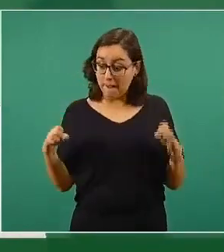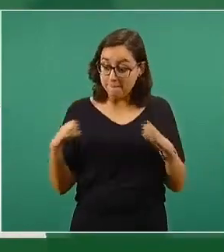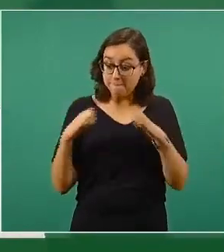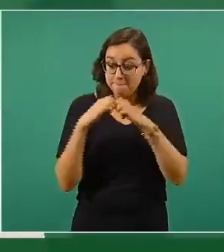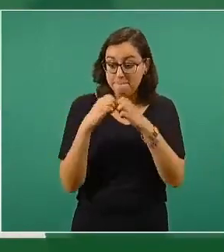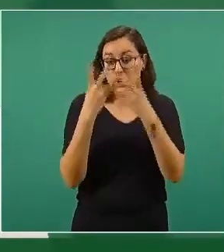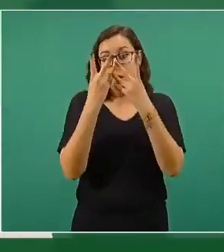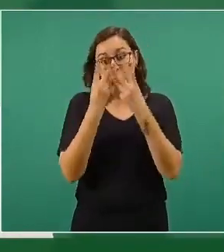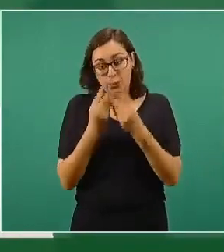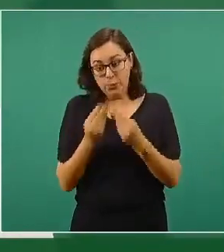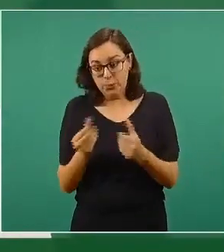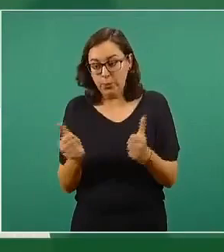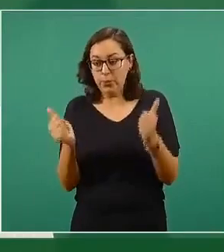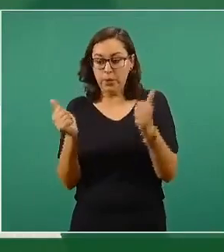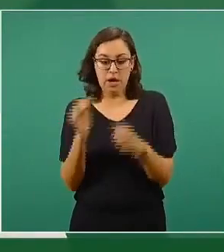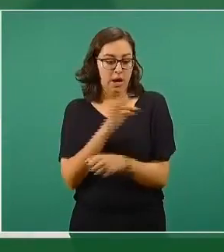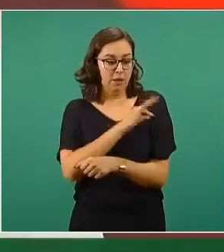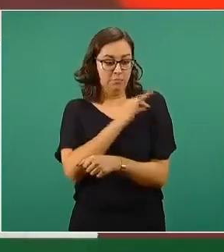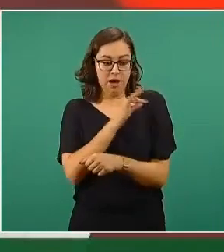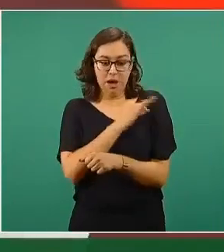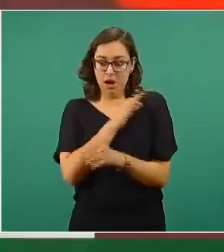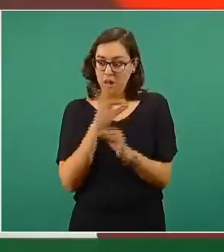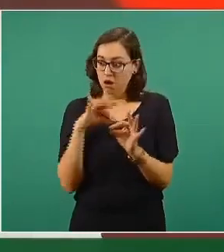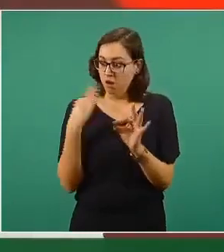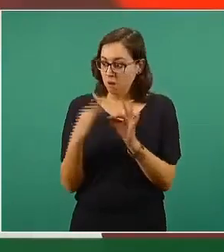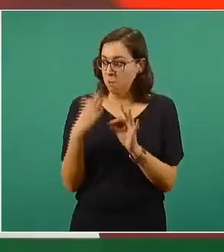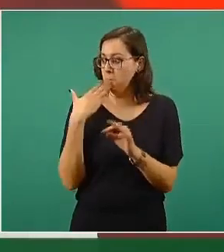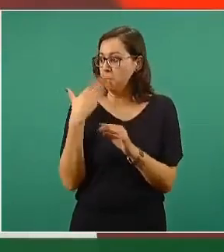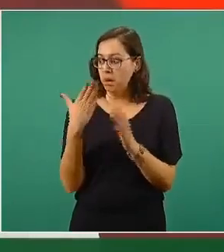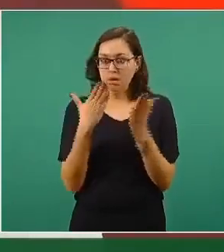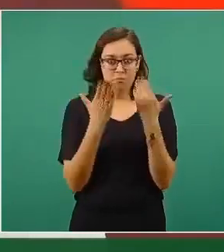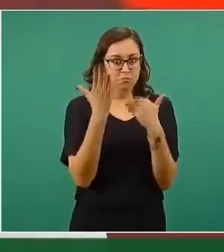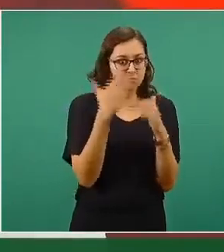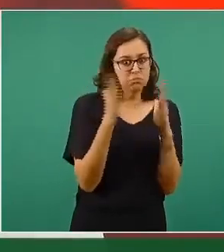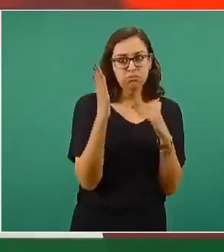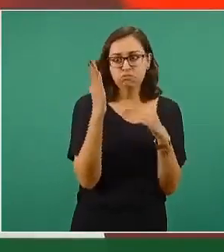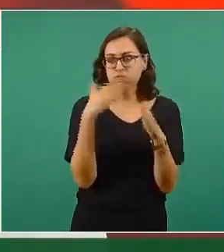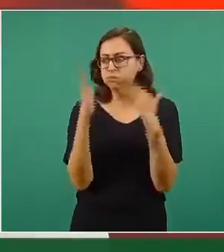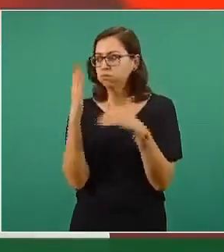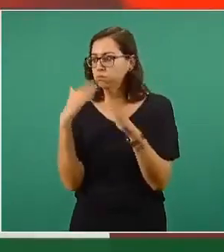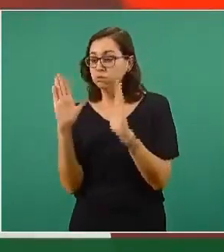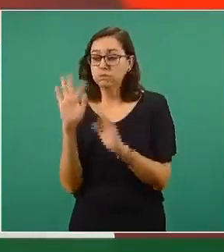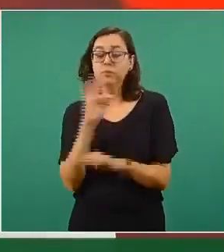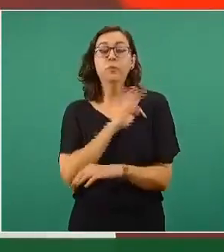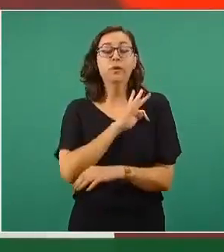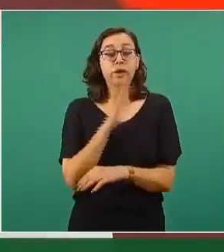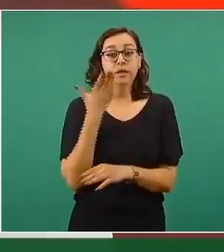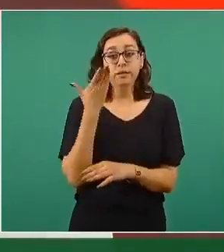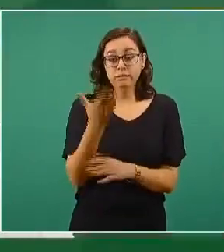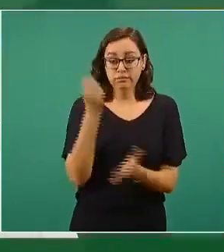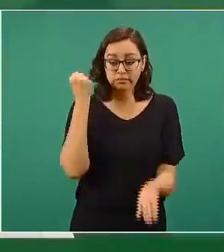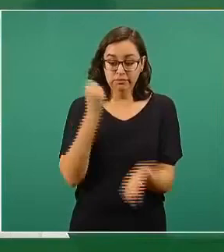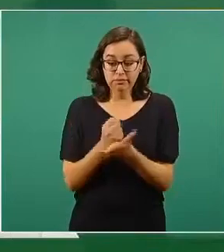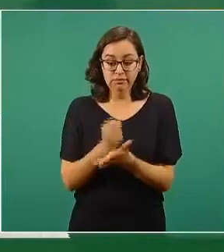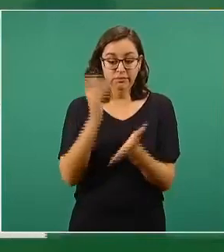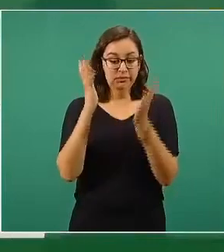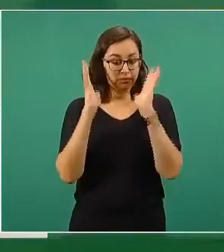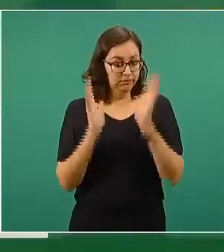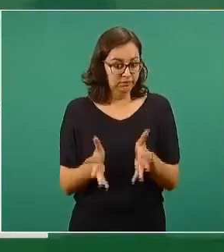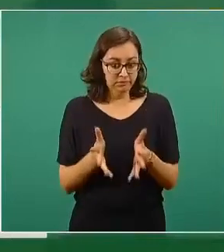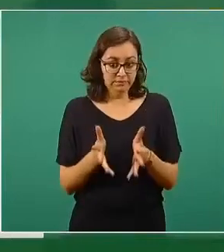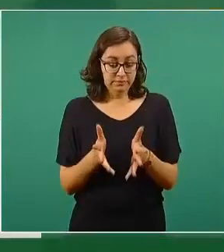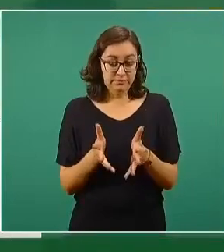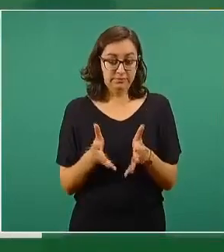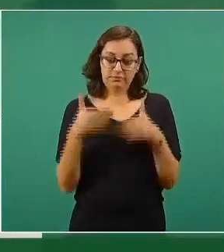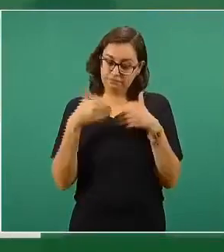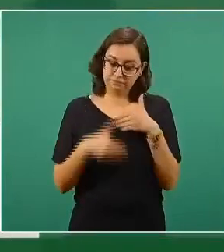más exitosas solicitarán o no registros permanentes y solo en ese momento ya se pueden